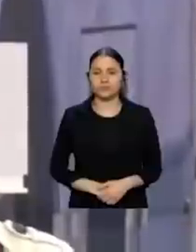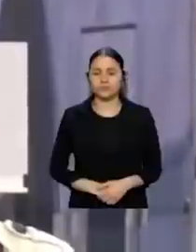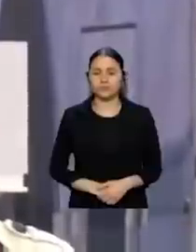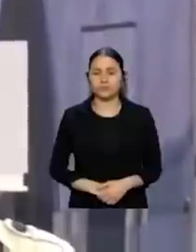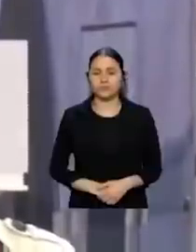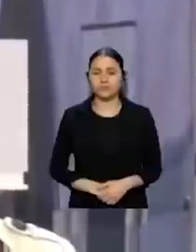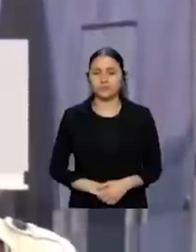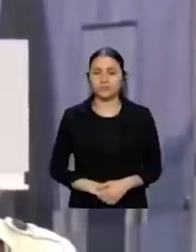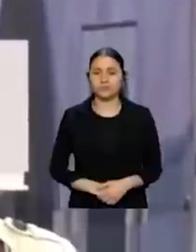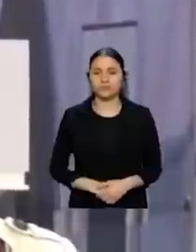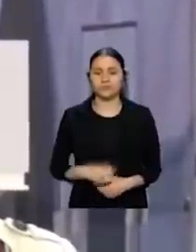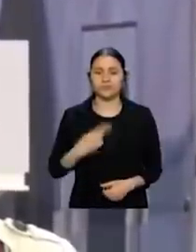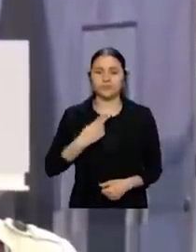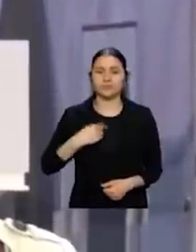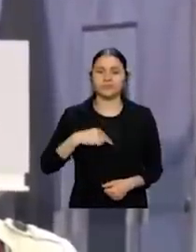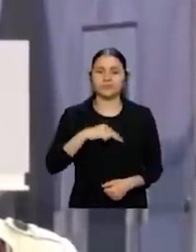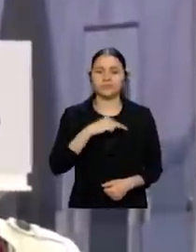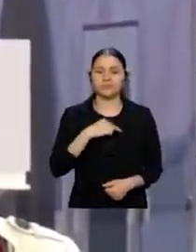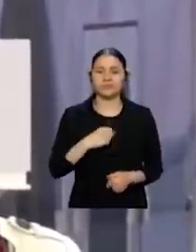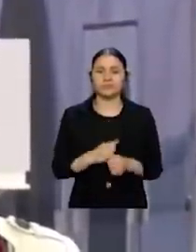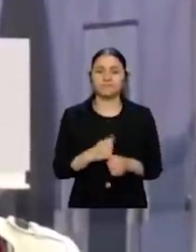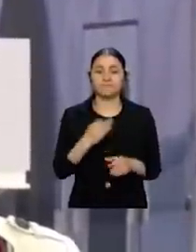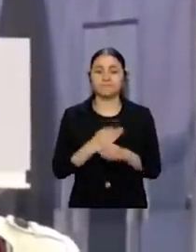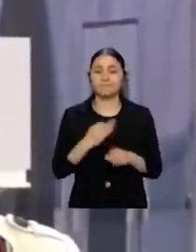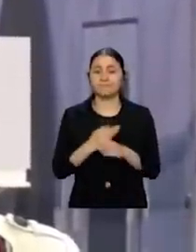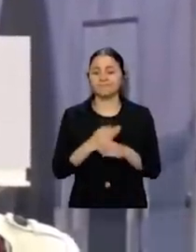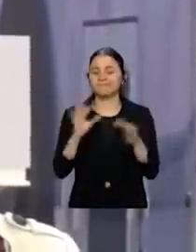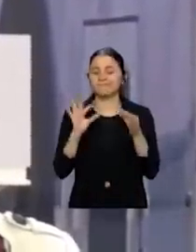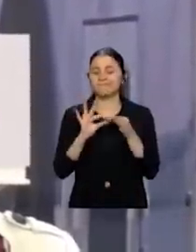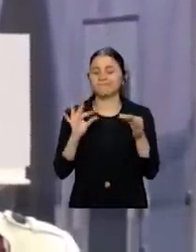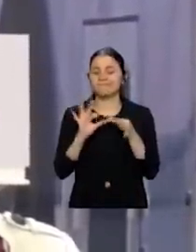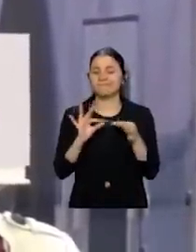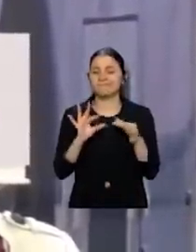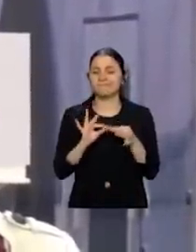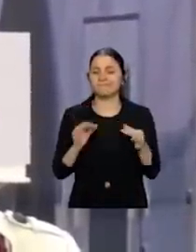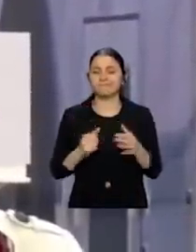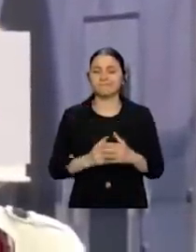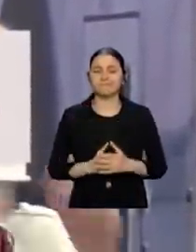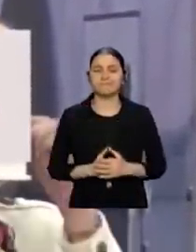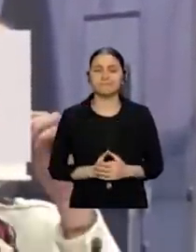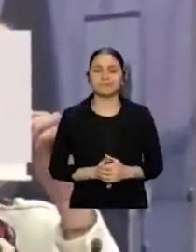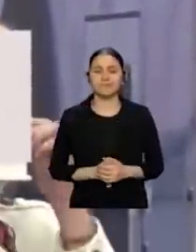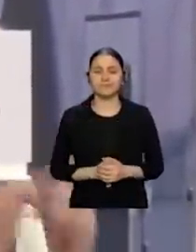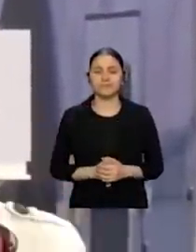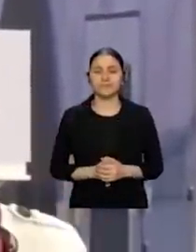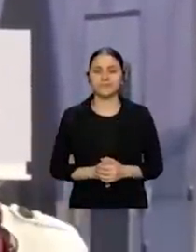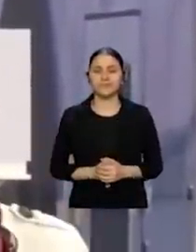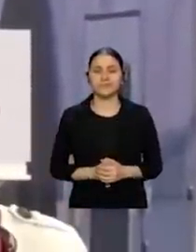A continuación les voy a describir en qué consiste la